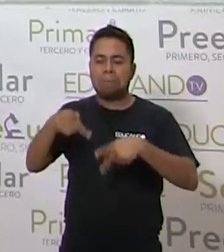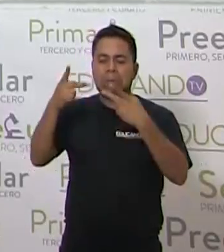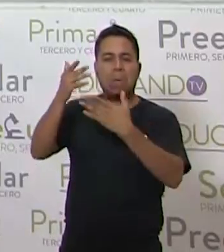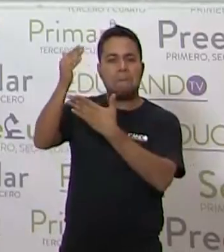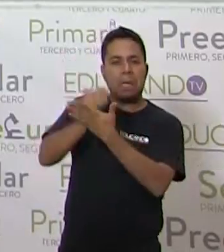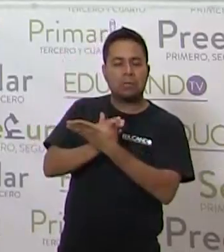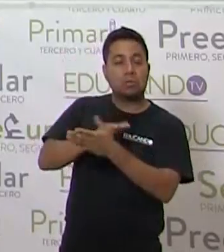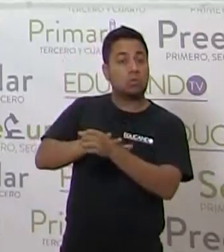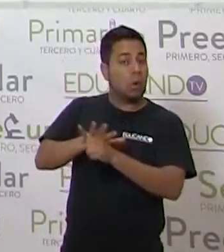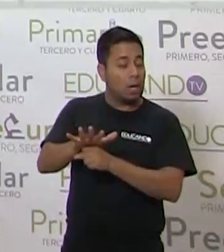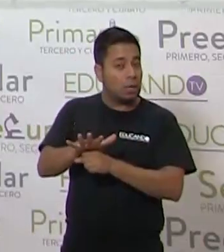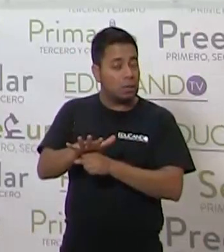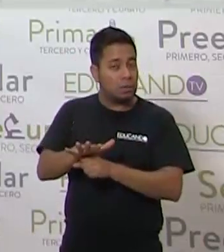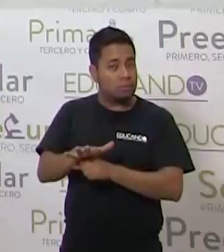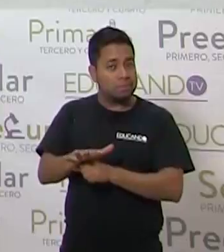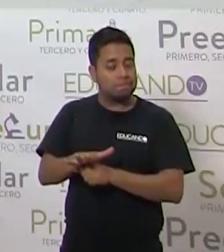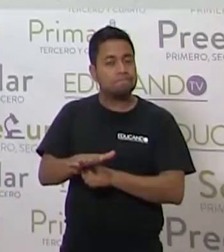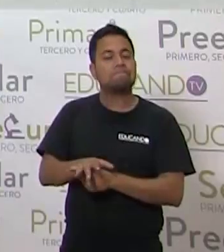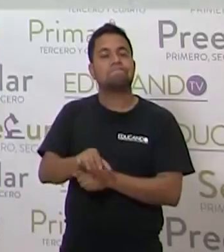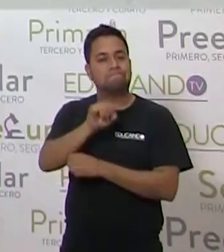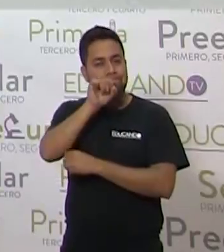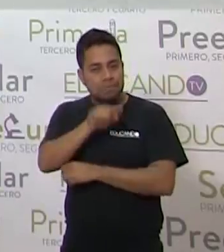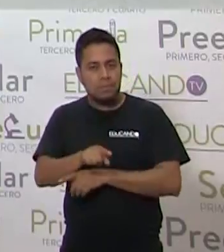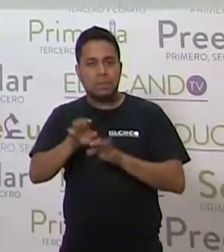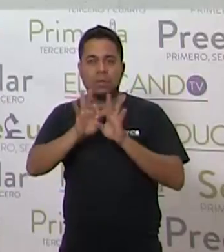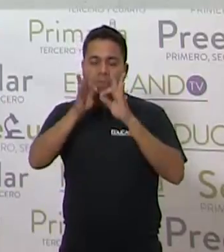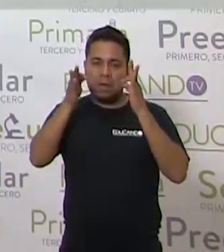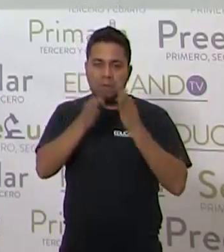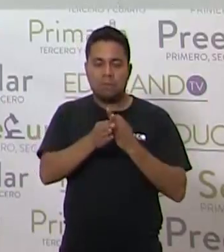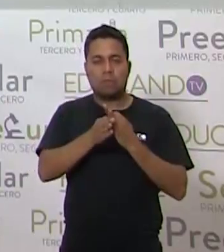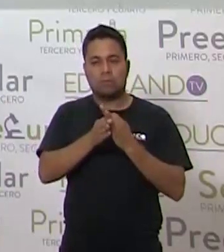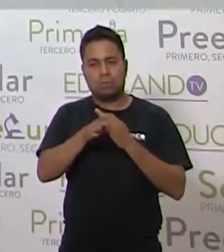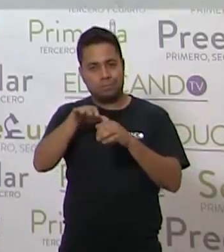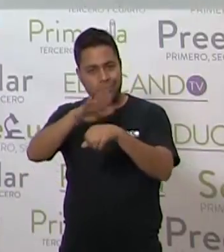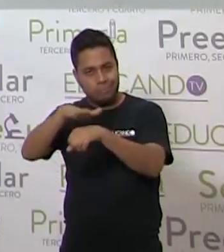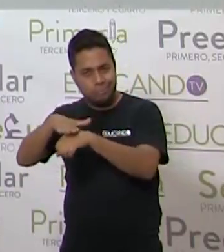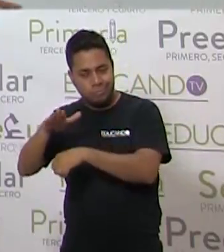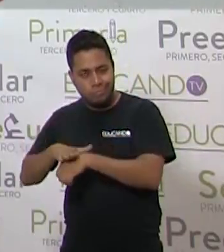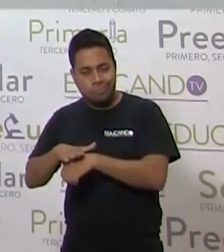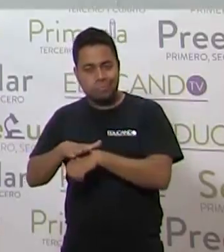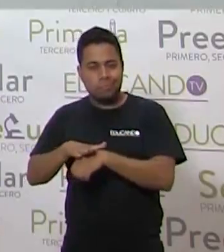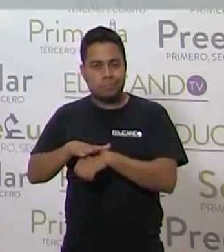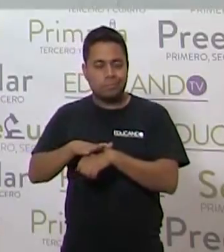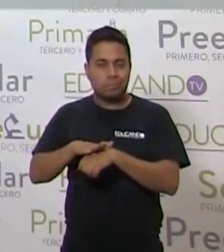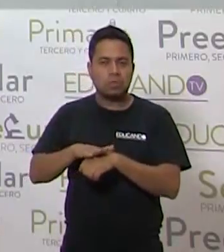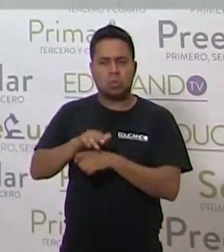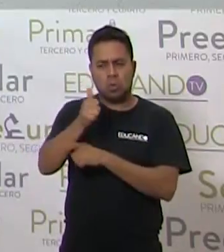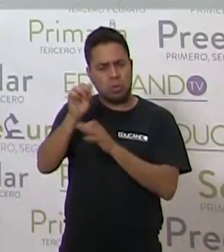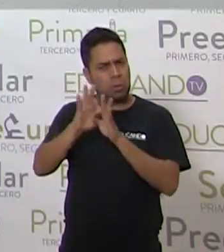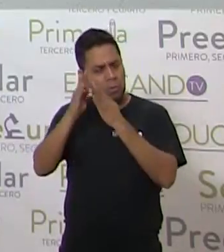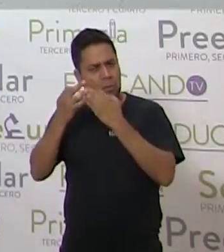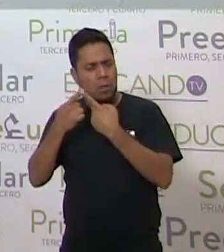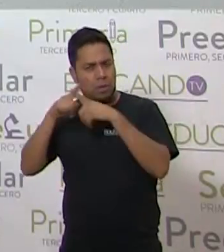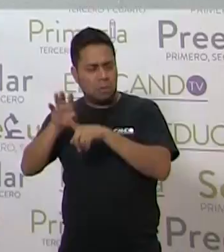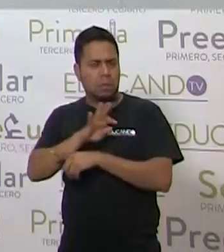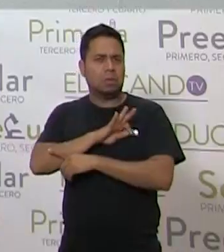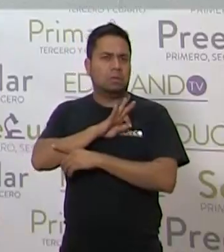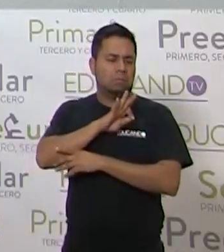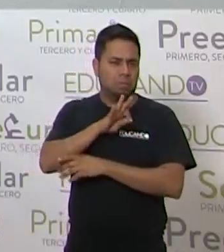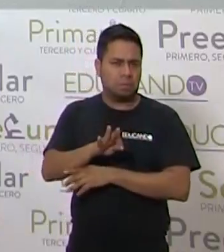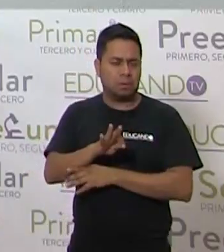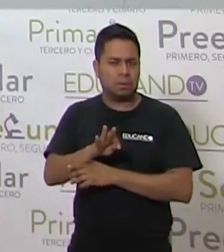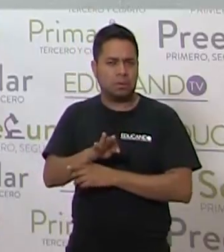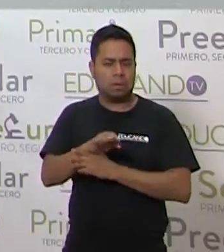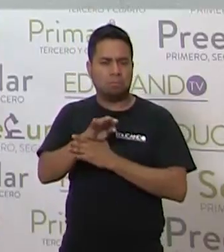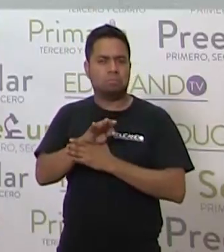sin duda alguna vamos a utilizar la misma estrategia niños y niñas adicionalmente puedes utilizar otra si si si